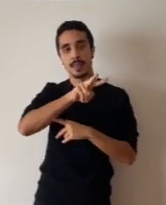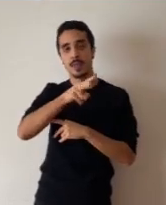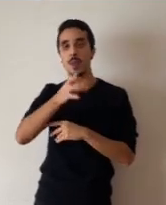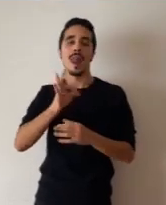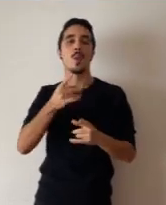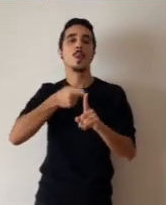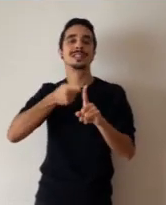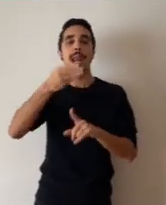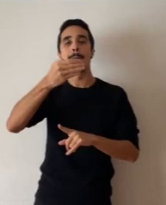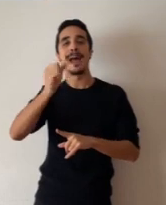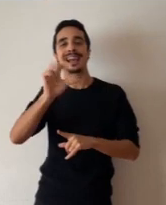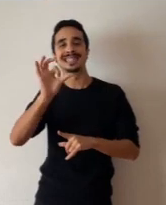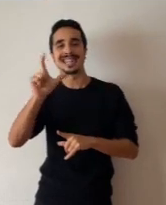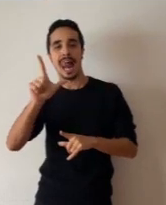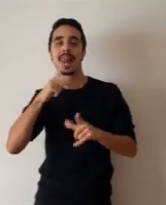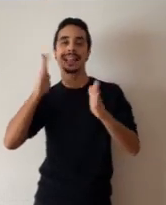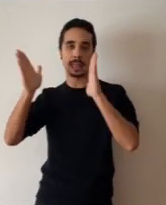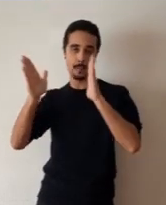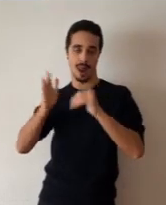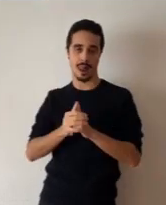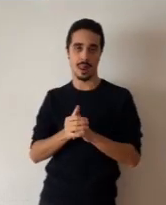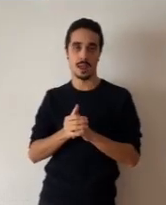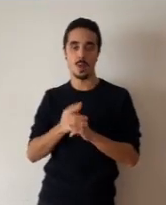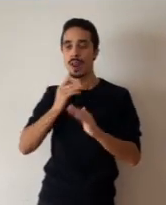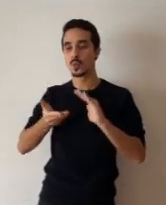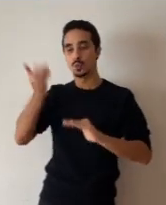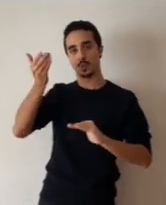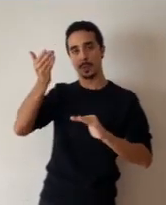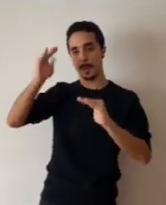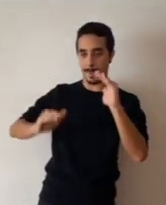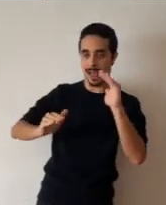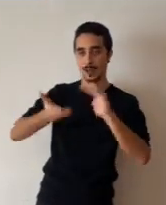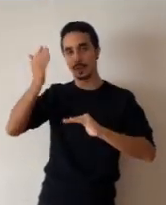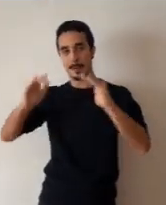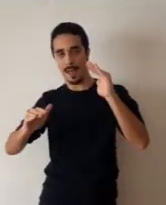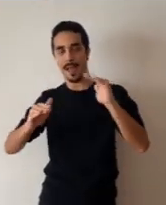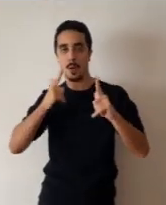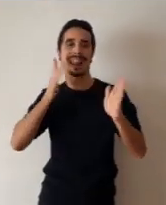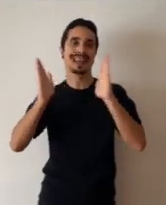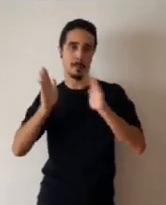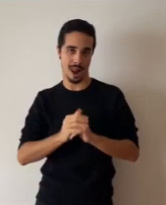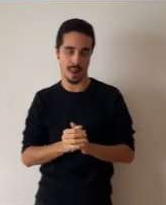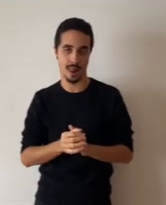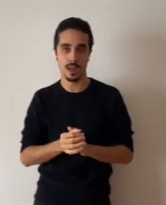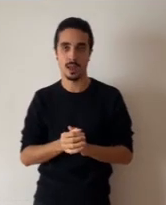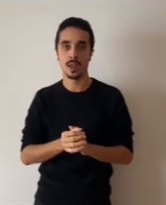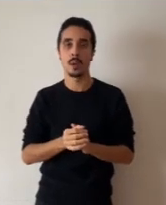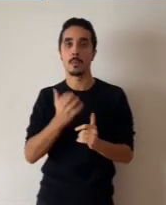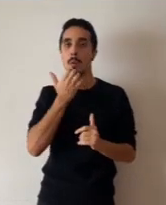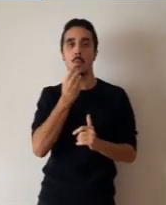hagan variaciones, o sea, utilicen basales temporales y suban, aumenten, pongan una basal